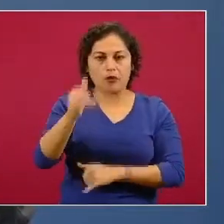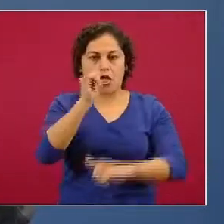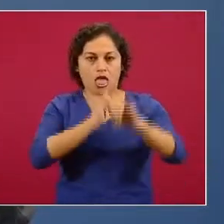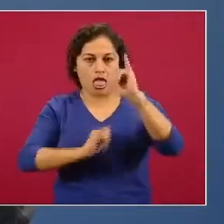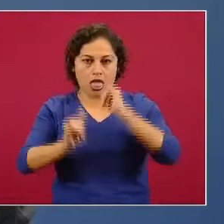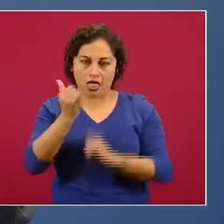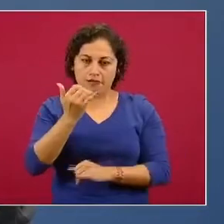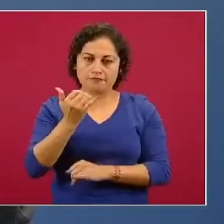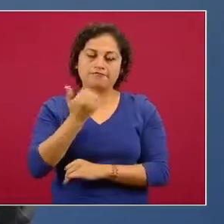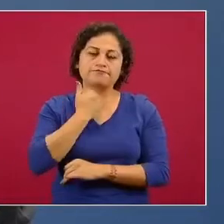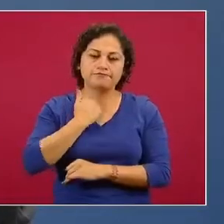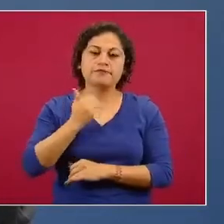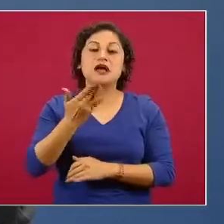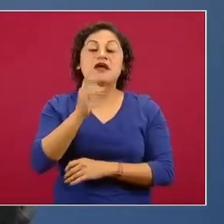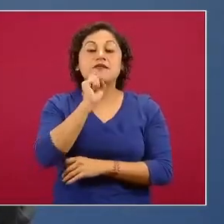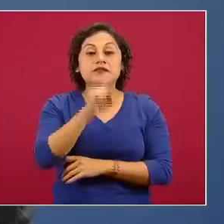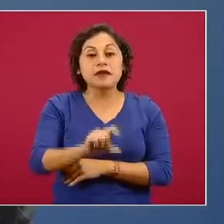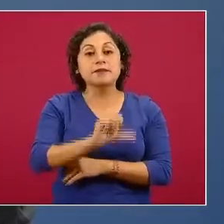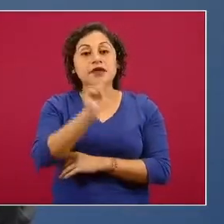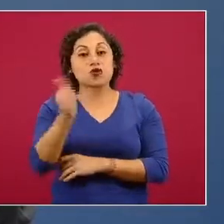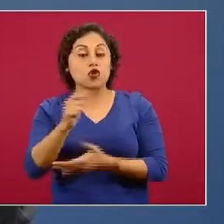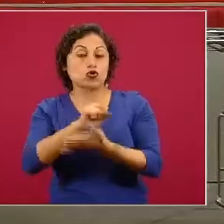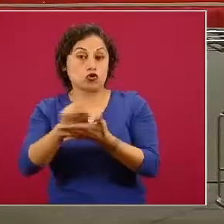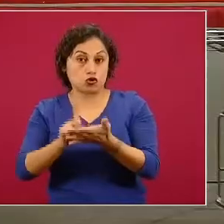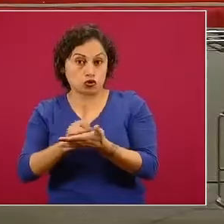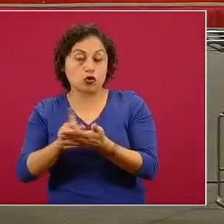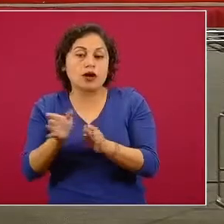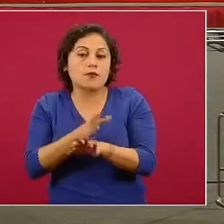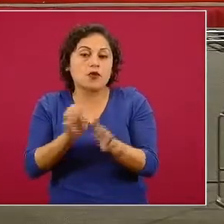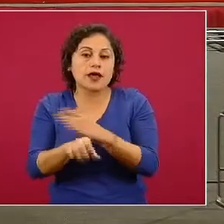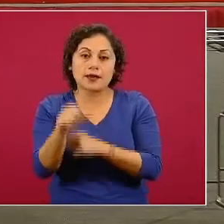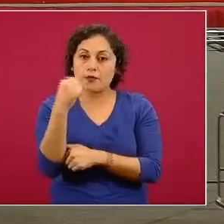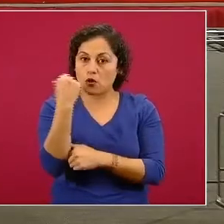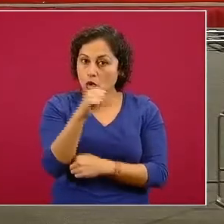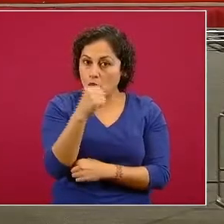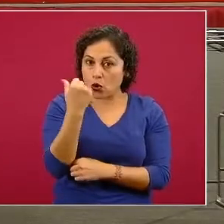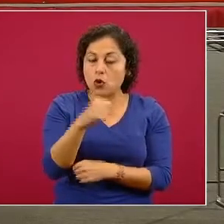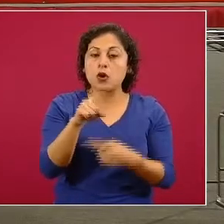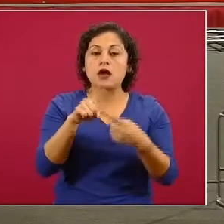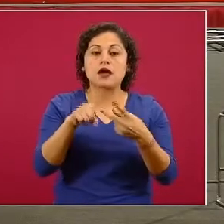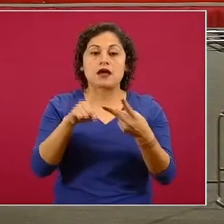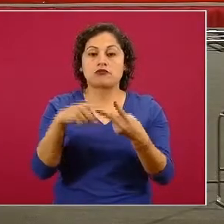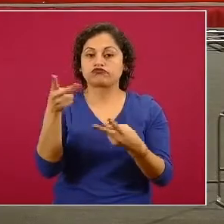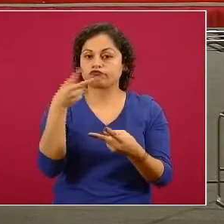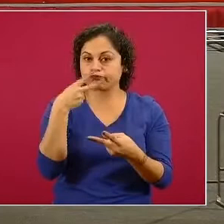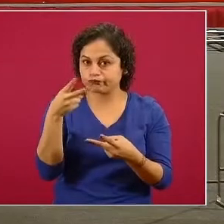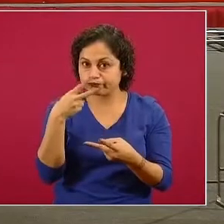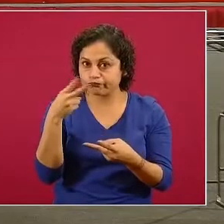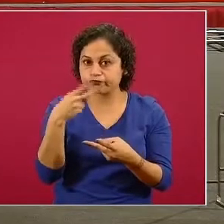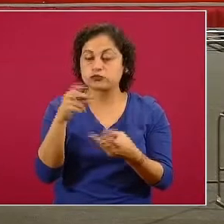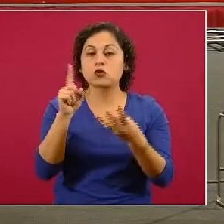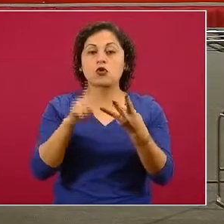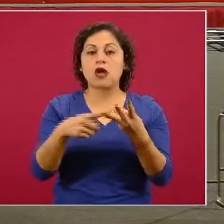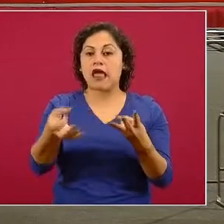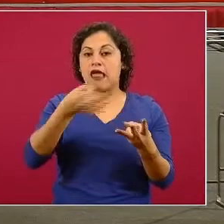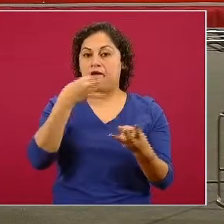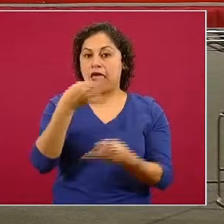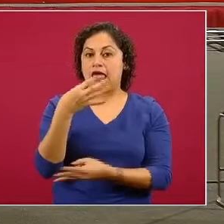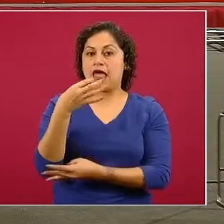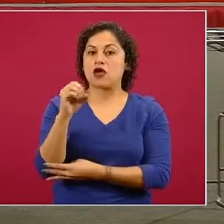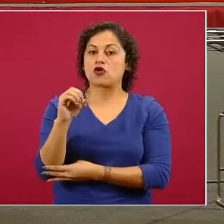está relacionado con el consumo de otras sustancias, la cocaína, por ejemplo, la nicotina o las benzodiazepinas, el